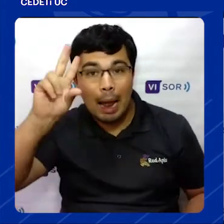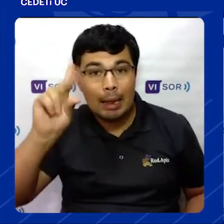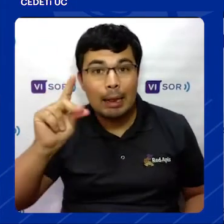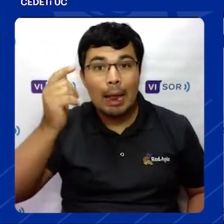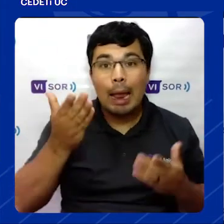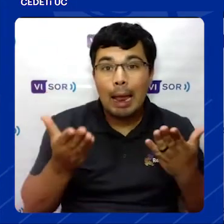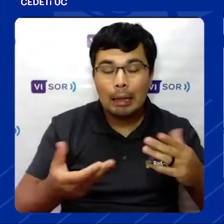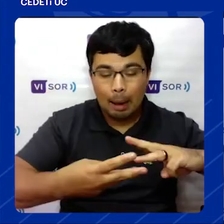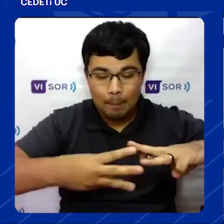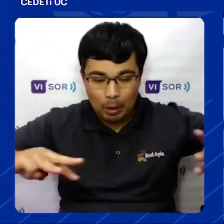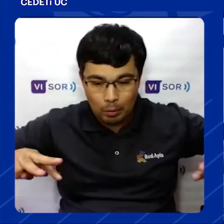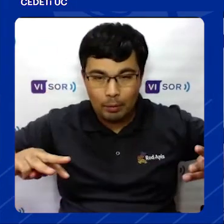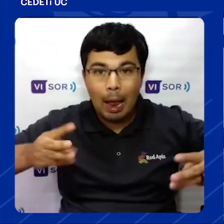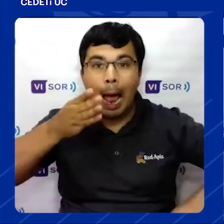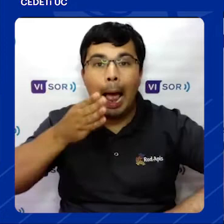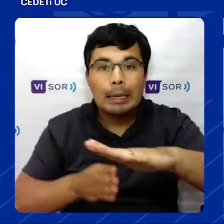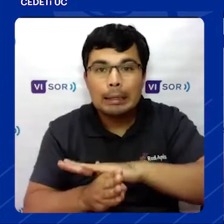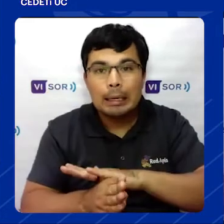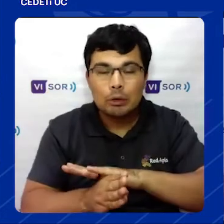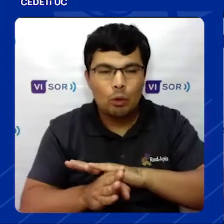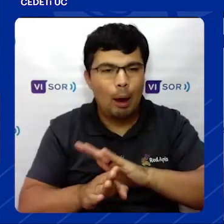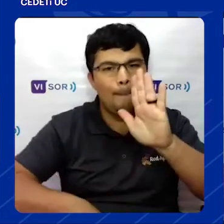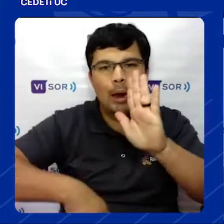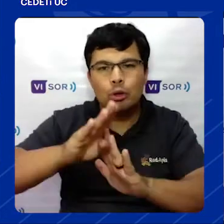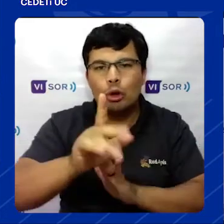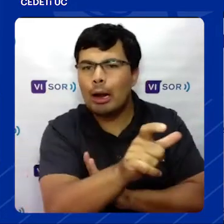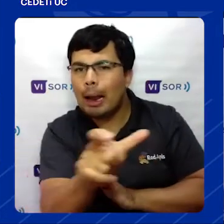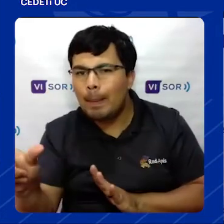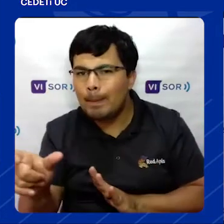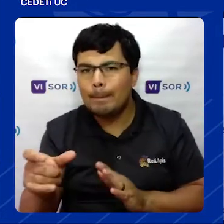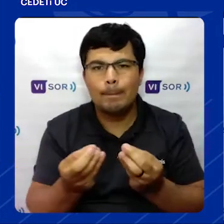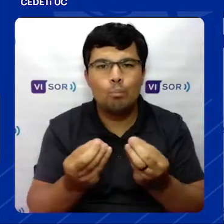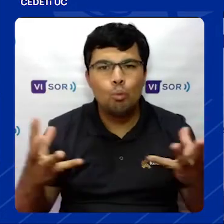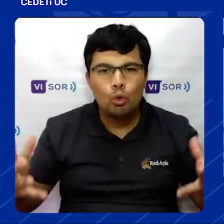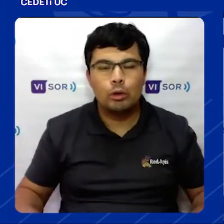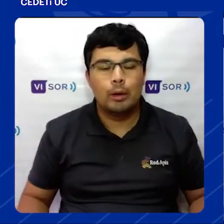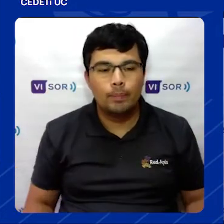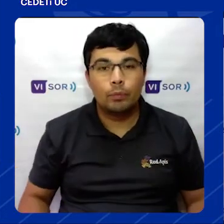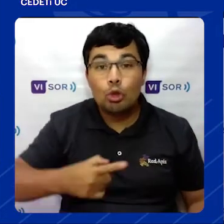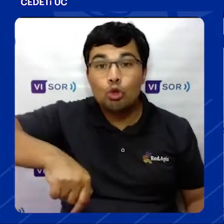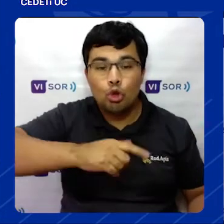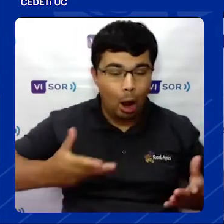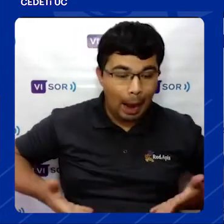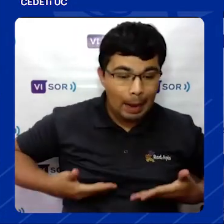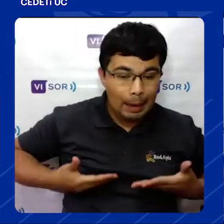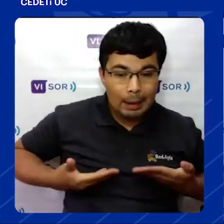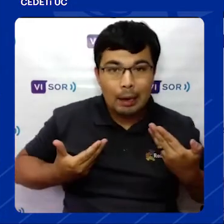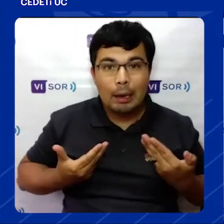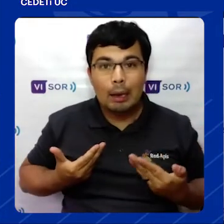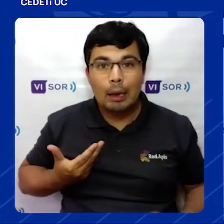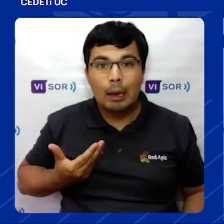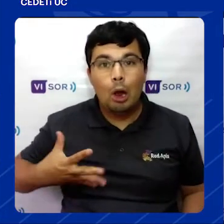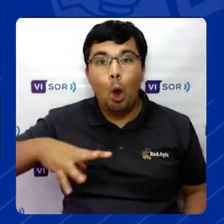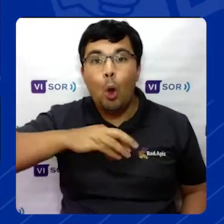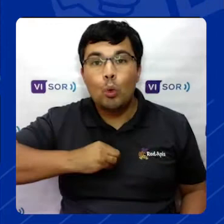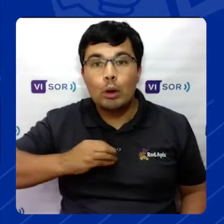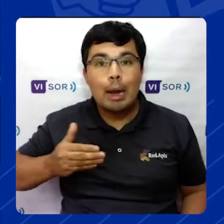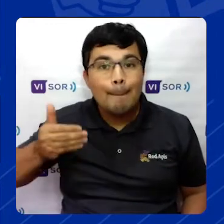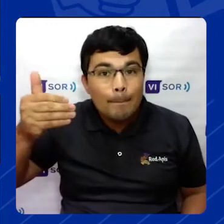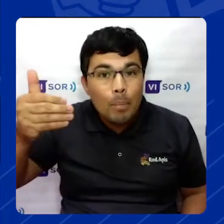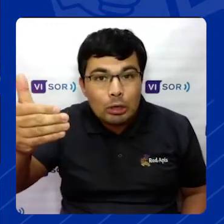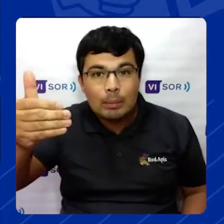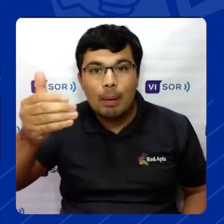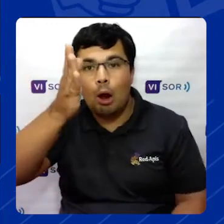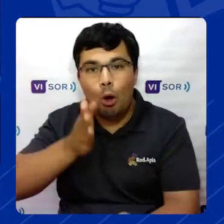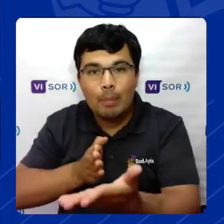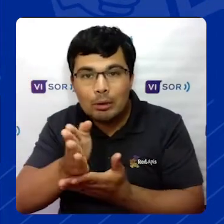metodología de acceso a la mayor cantidad de personas, así que estamos súper entusiasmados con nuestra próxima partida del curso de Lectura